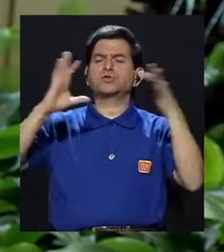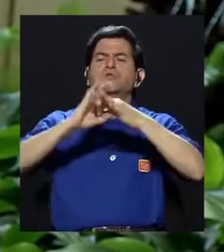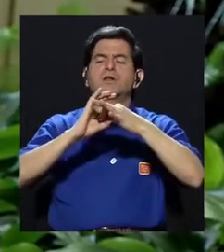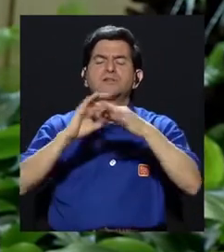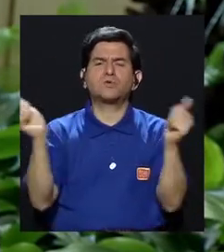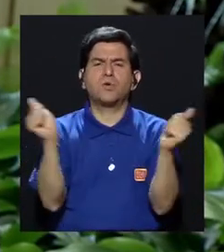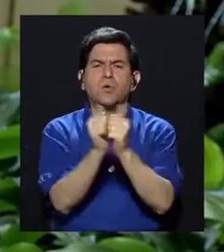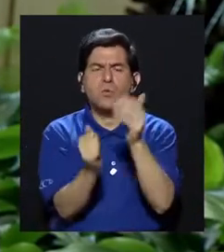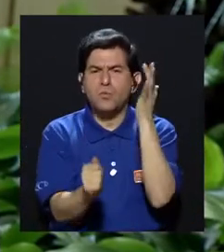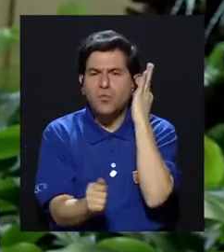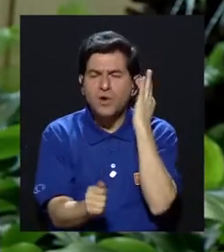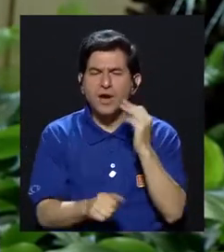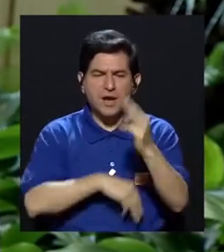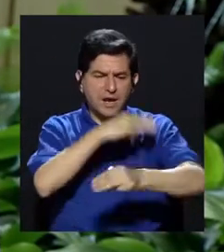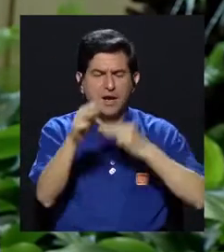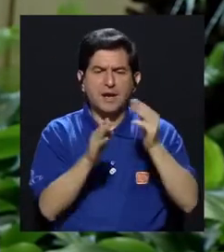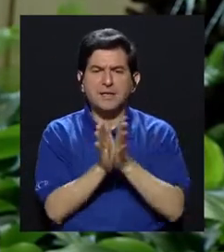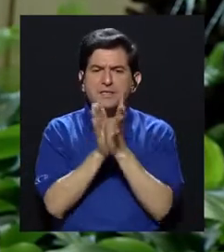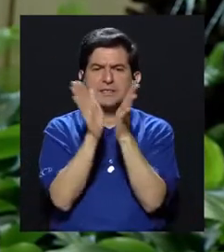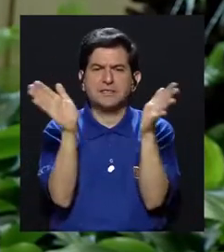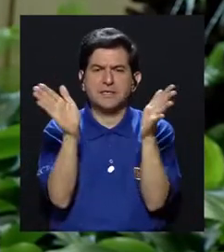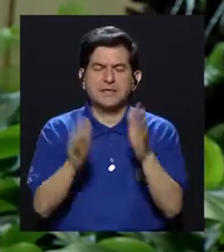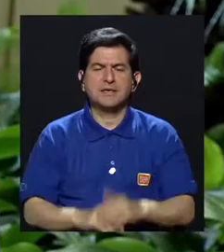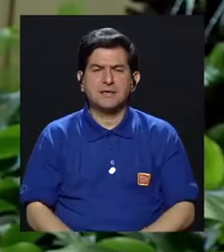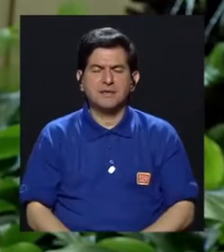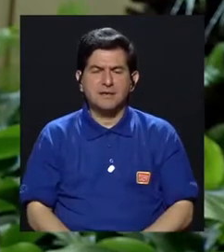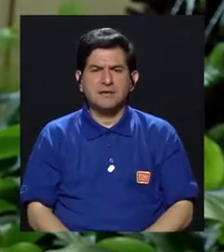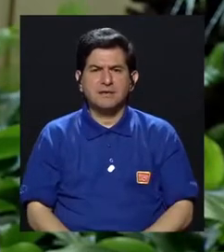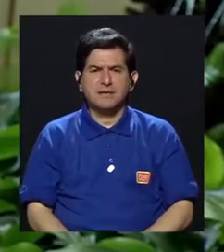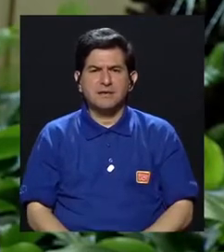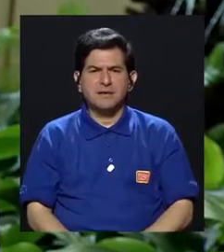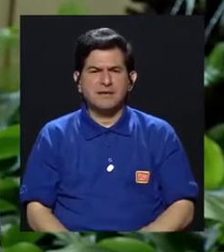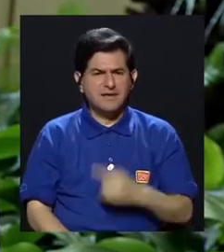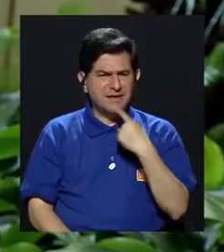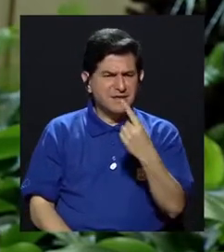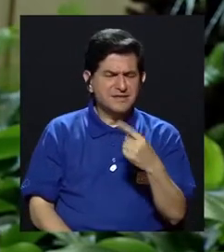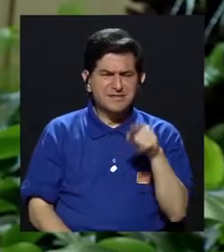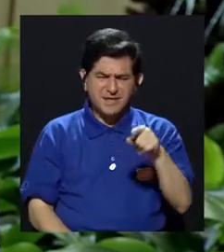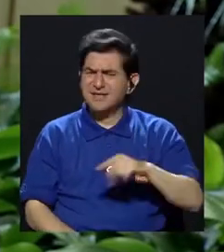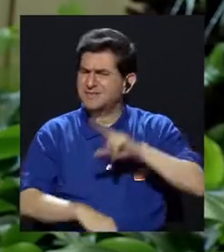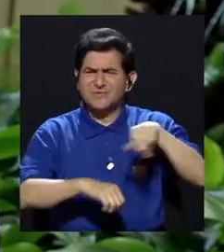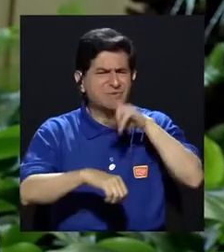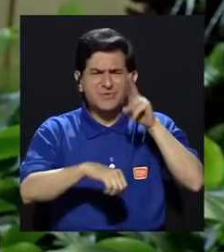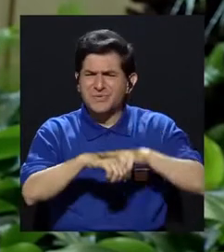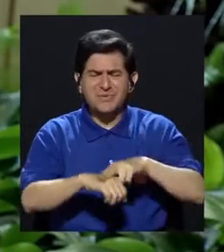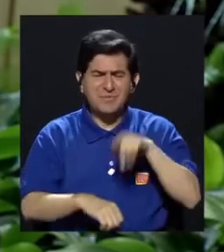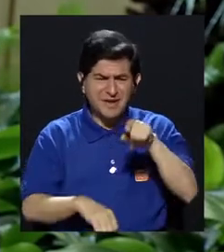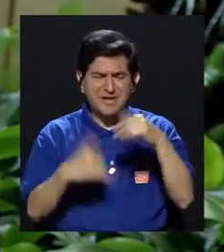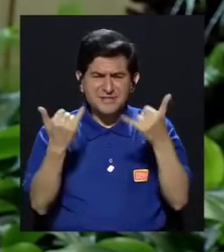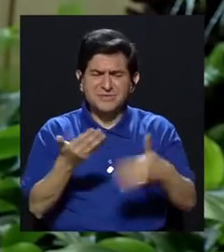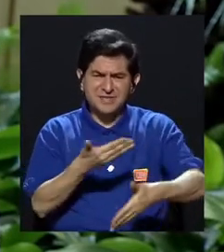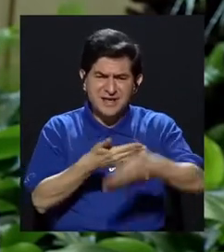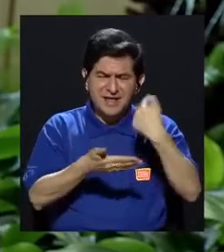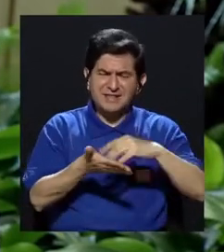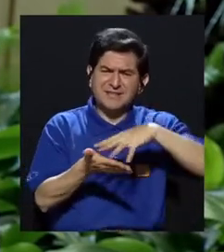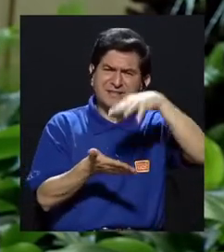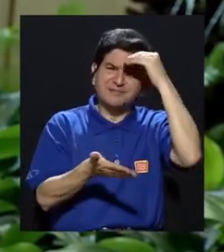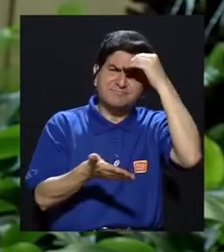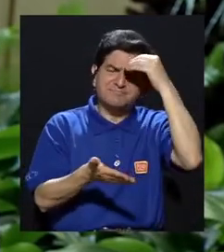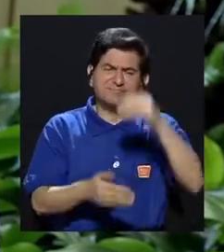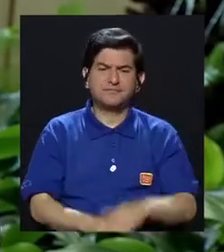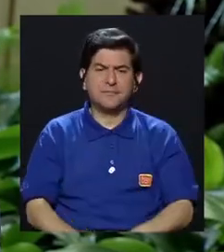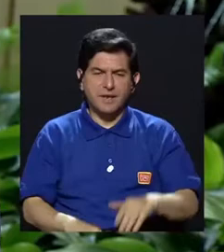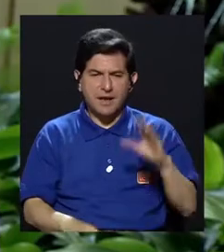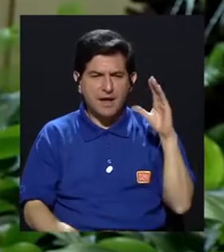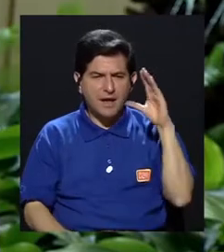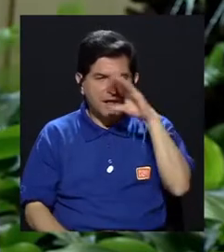relacionamos con las mujeres, con el mundo en general, con otros hombres, y empezar a decir, es que esto no es natural, es que esto es aprendido, ¿verdad?